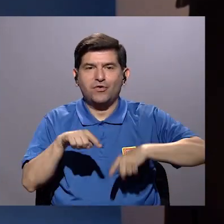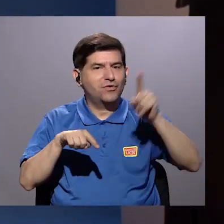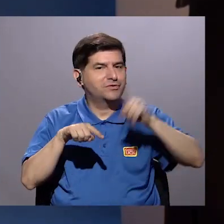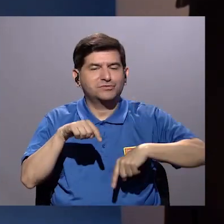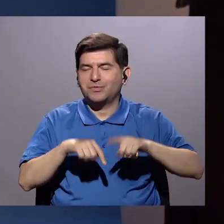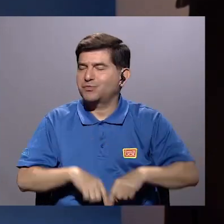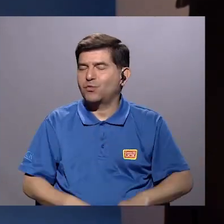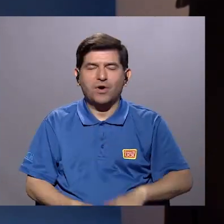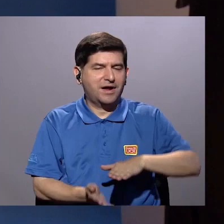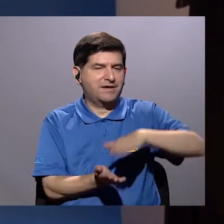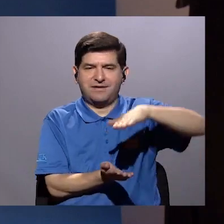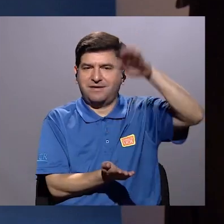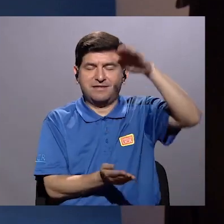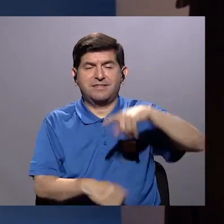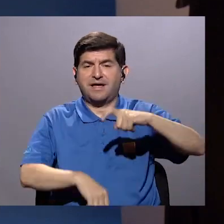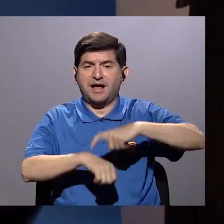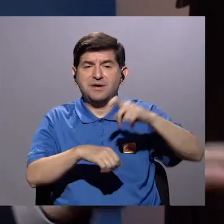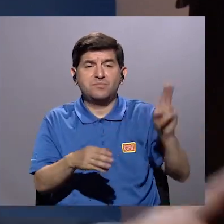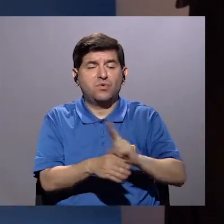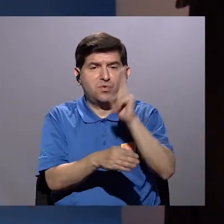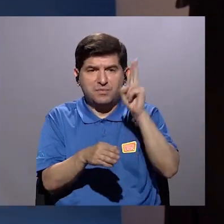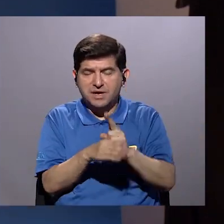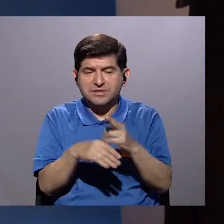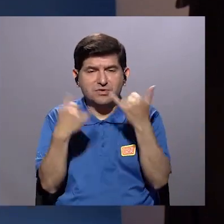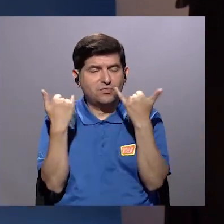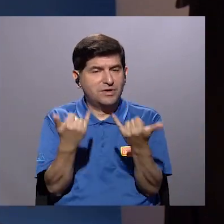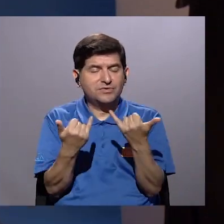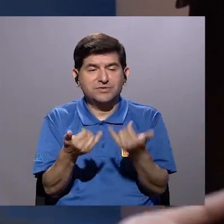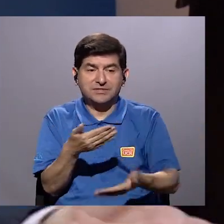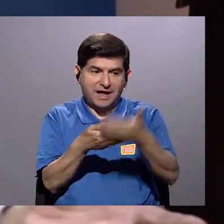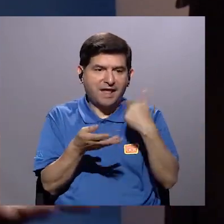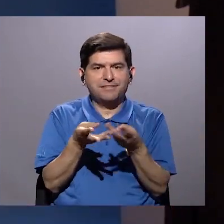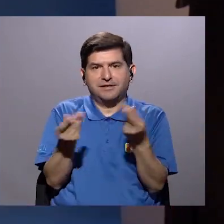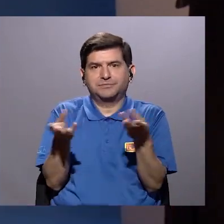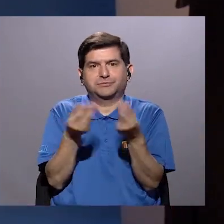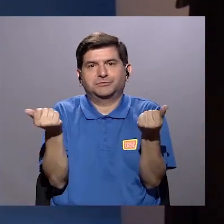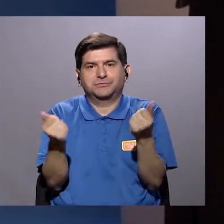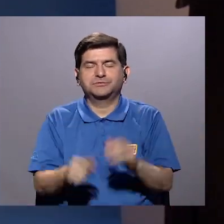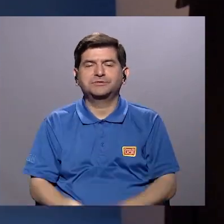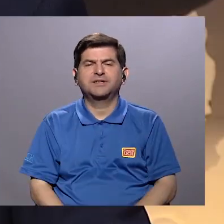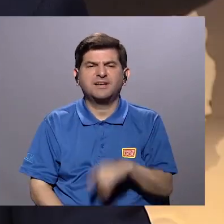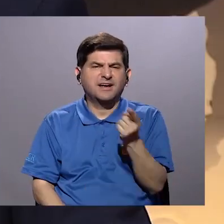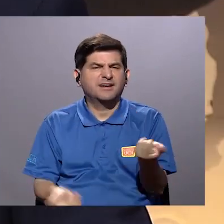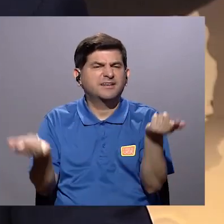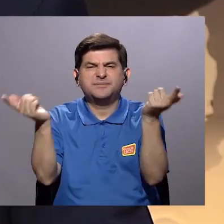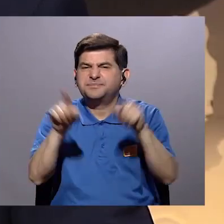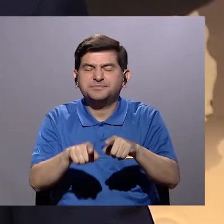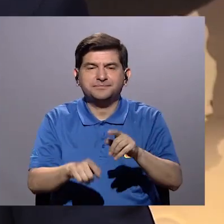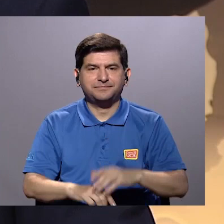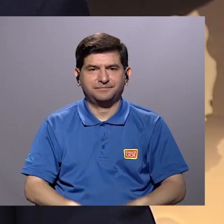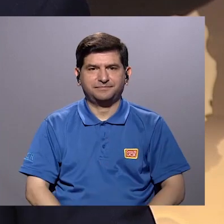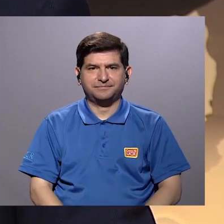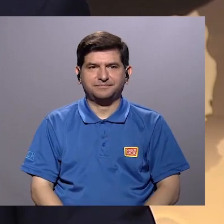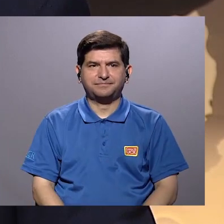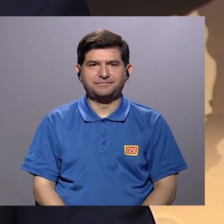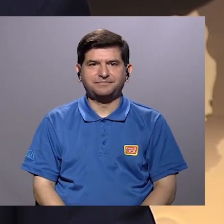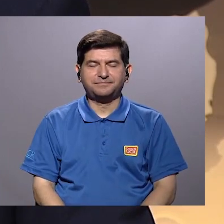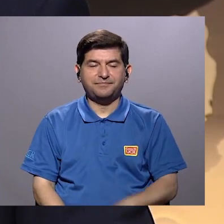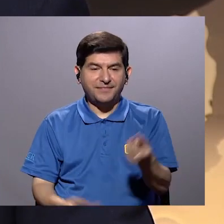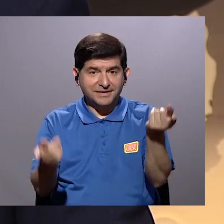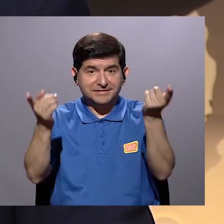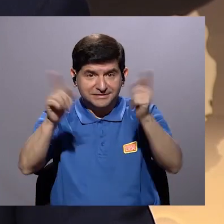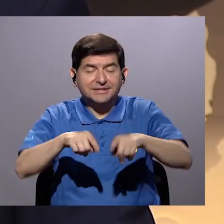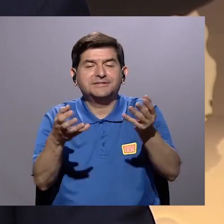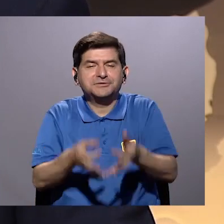almacenar, ¿verdad? Cuando se consume es cuando se genera. Sí. Entonces, en esos casos, ¿qué sucede? En estos casos